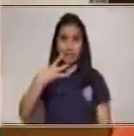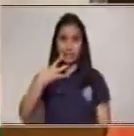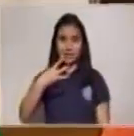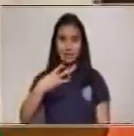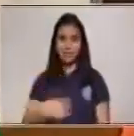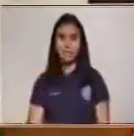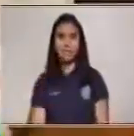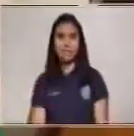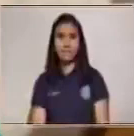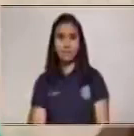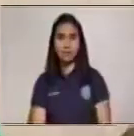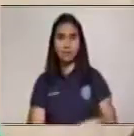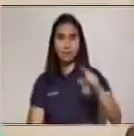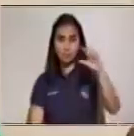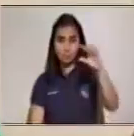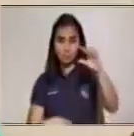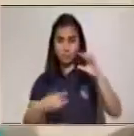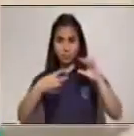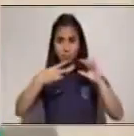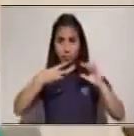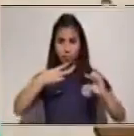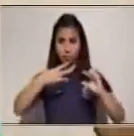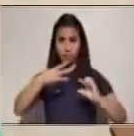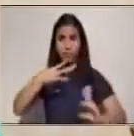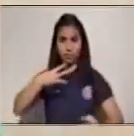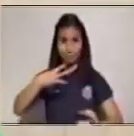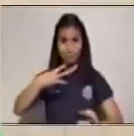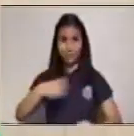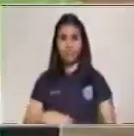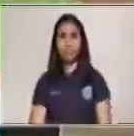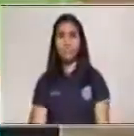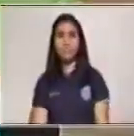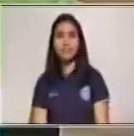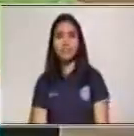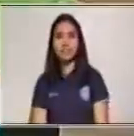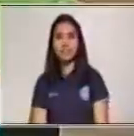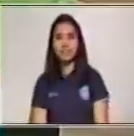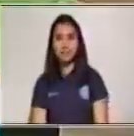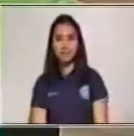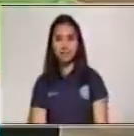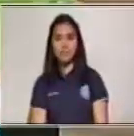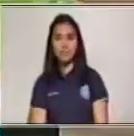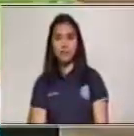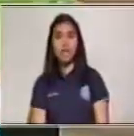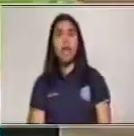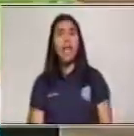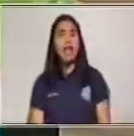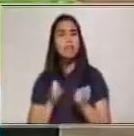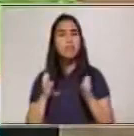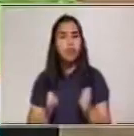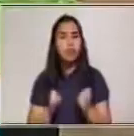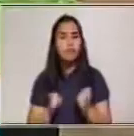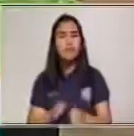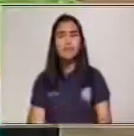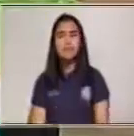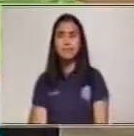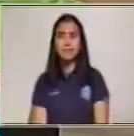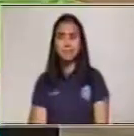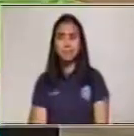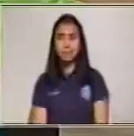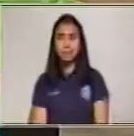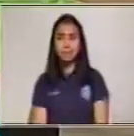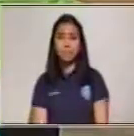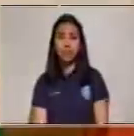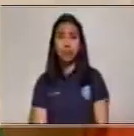los omnívoros. Entonces aquí va una idea principal. Tendríamos que colocar una